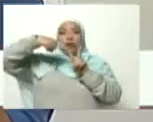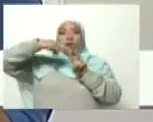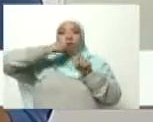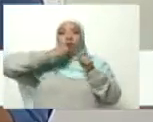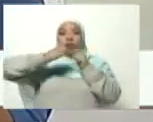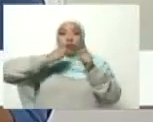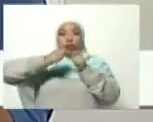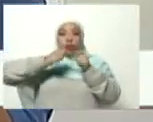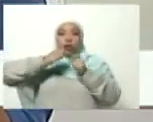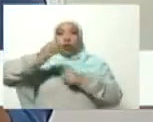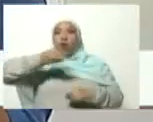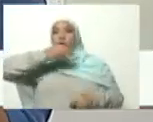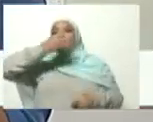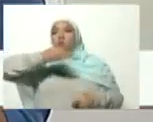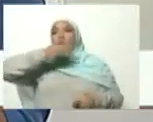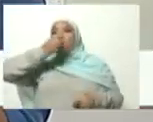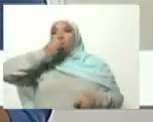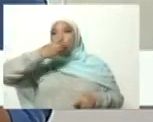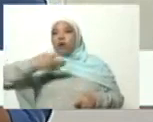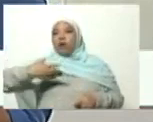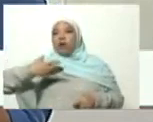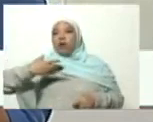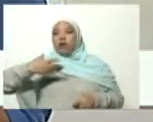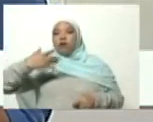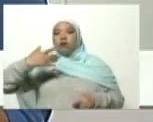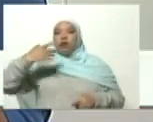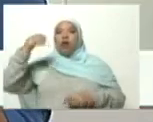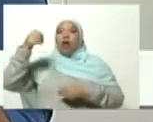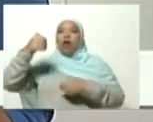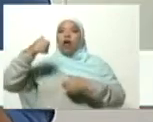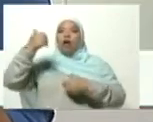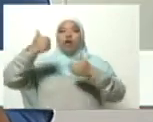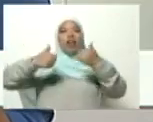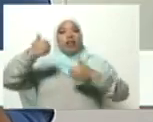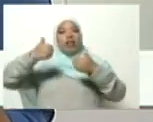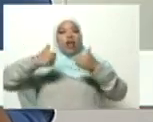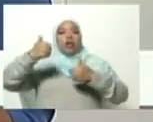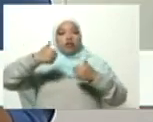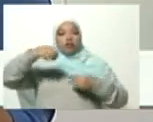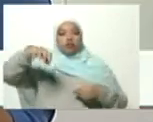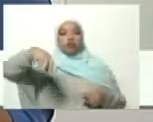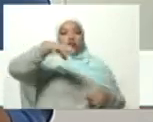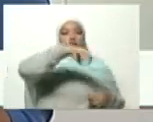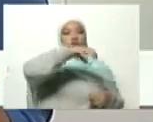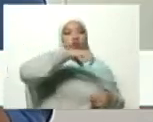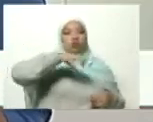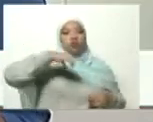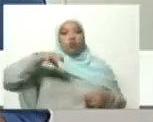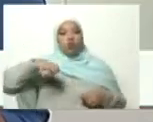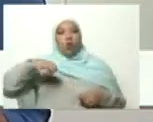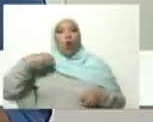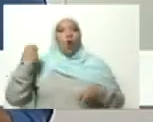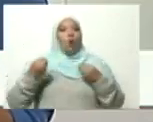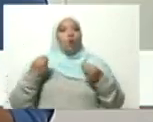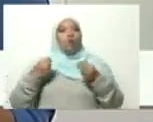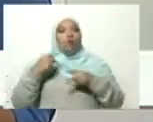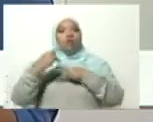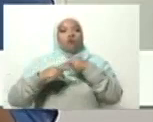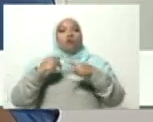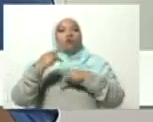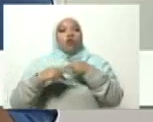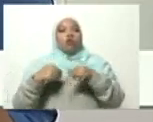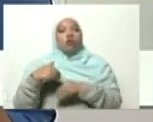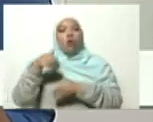buenas tardes. Una vez hechas las postulaciones en todo el país, ¿cómo va a ser ese proceso de elección de los